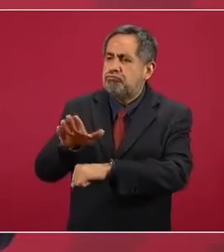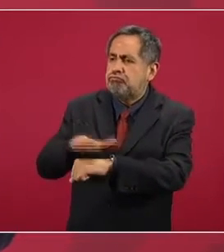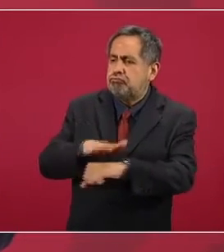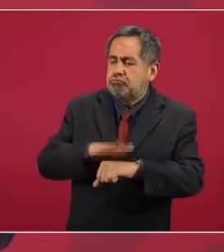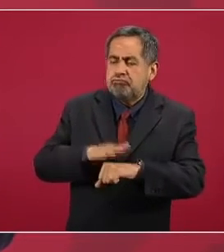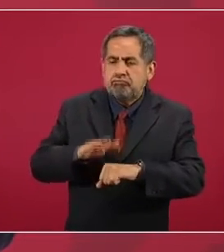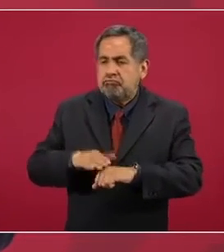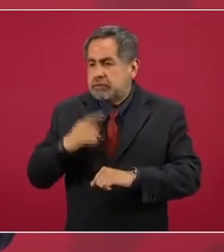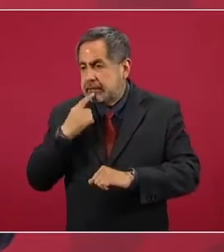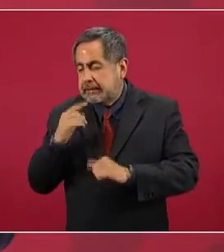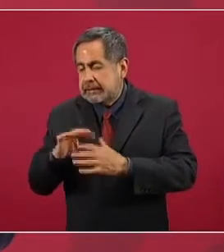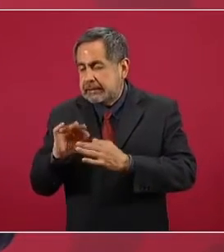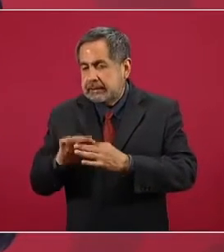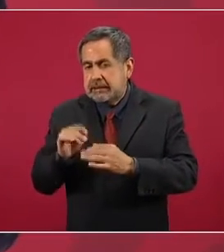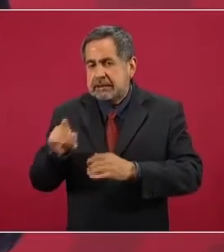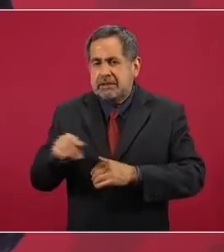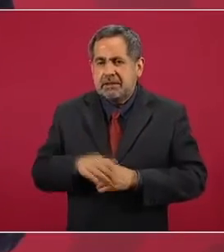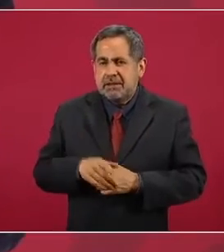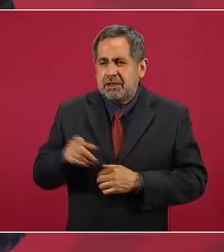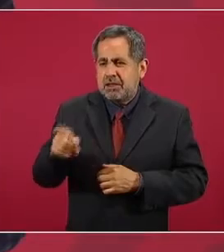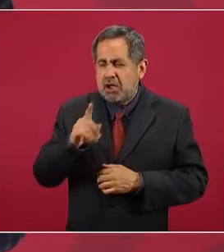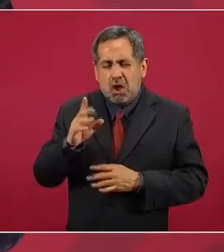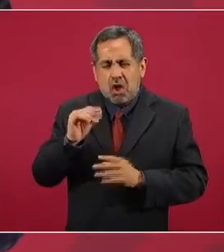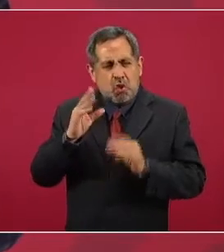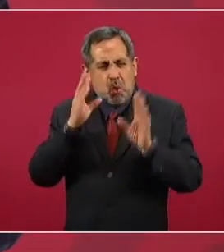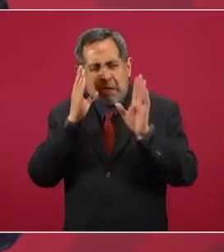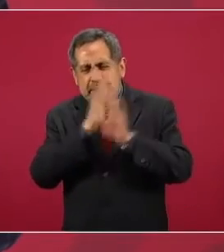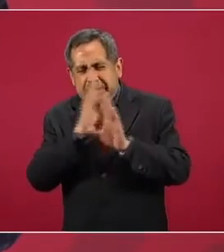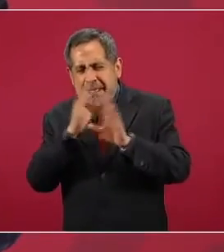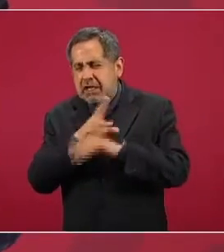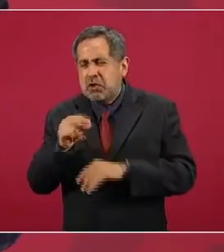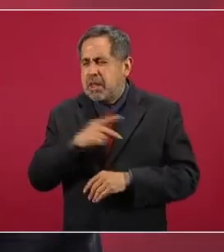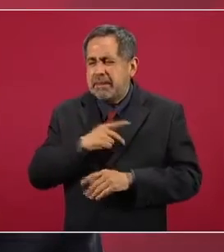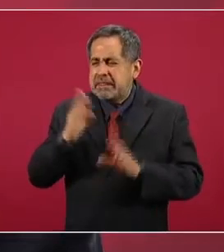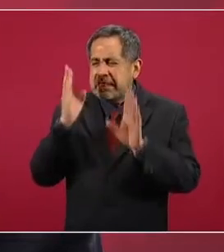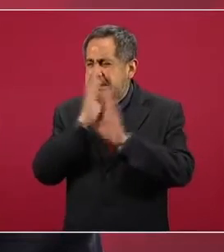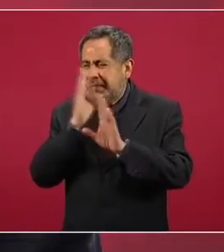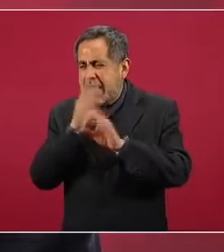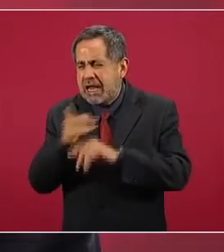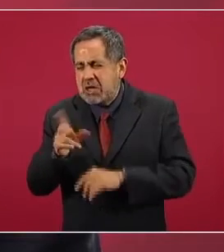de que no espiaran,